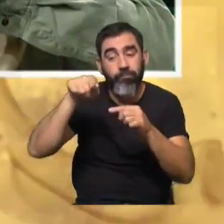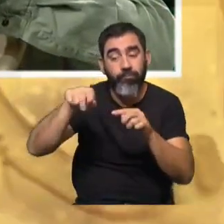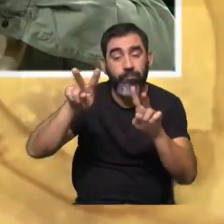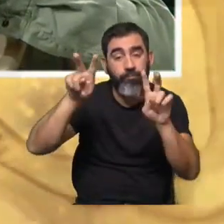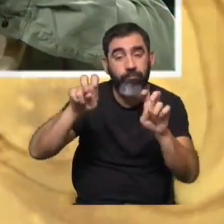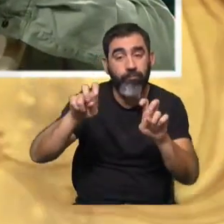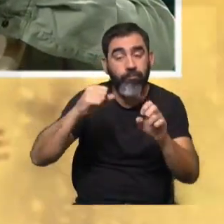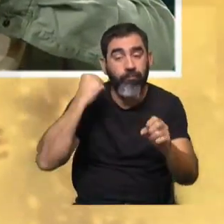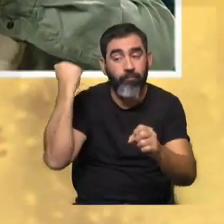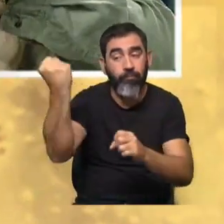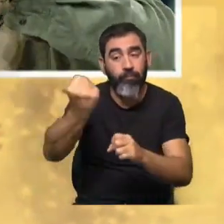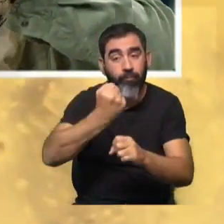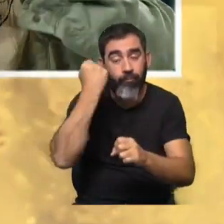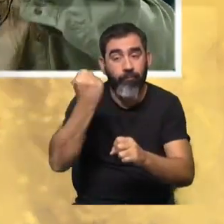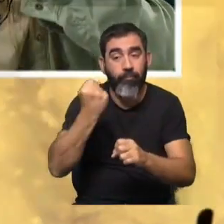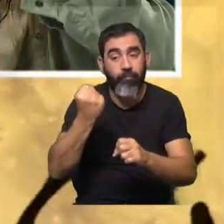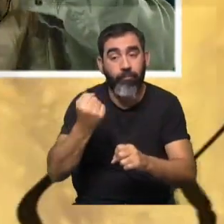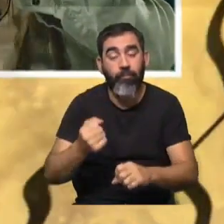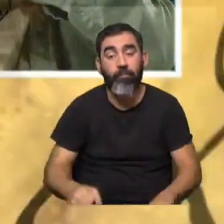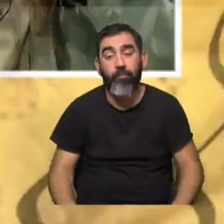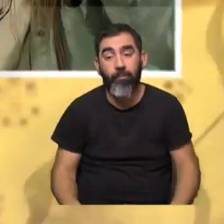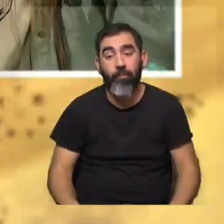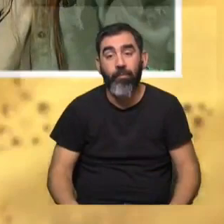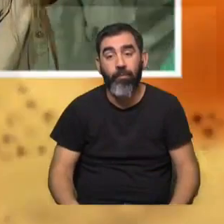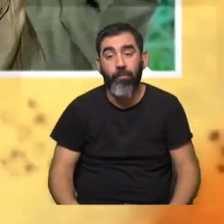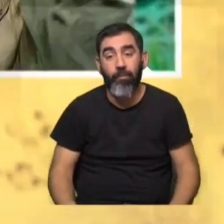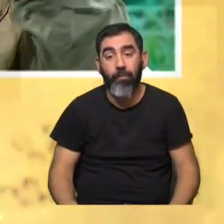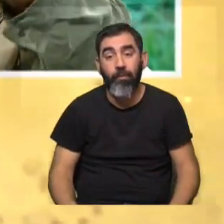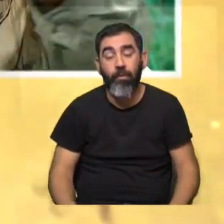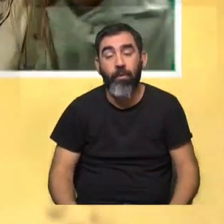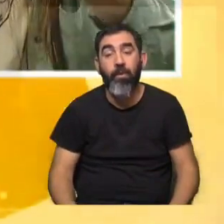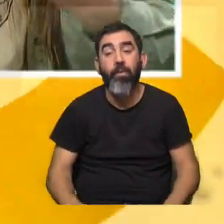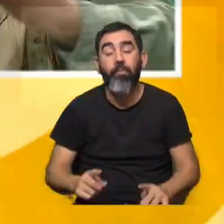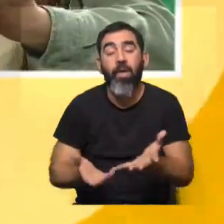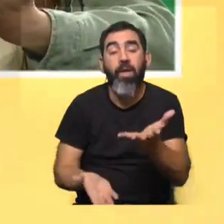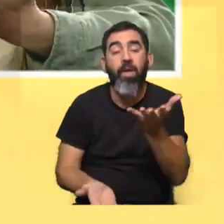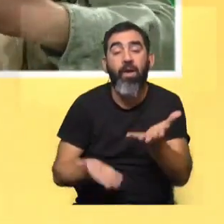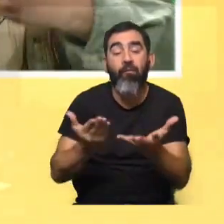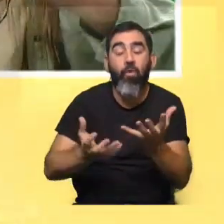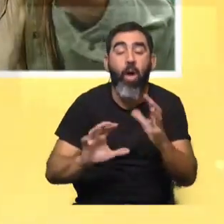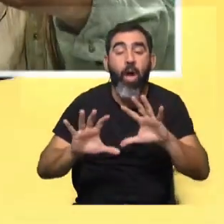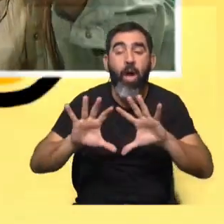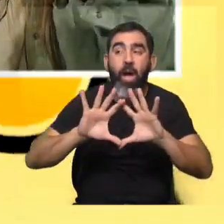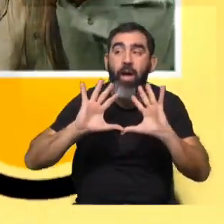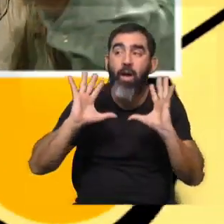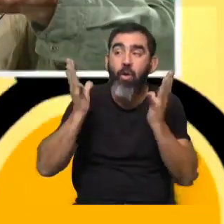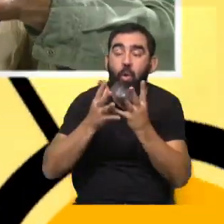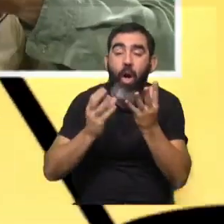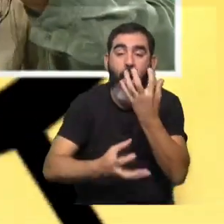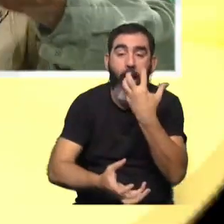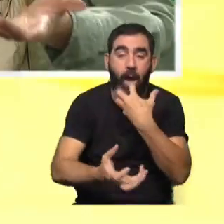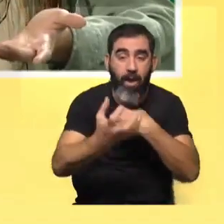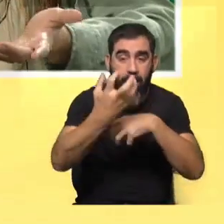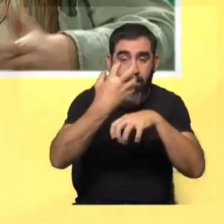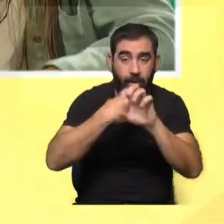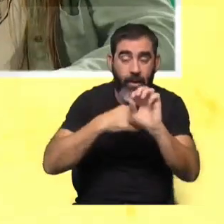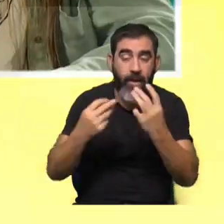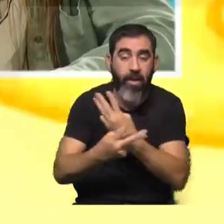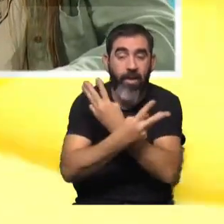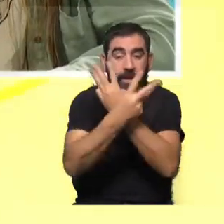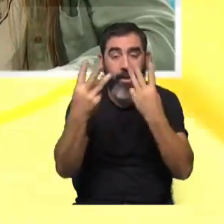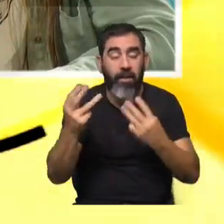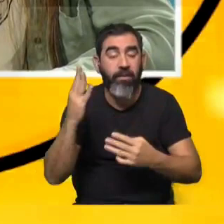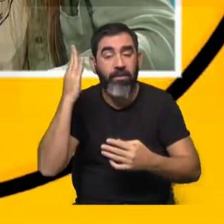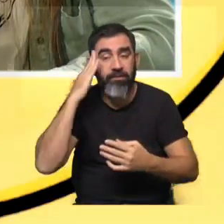punto focal, pero Claro. después es evaluar la especie como un todo, de lo que genera, lo que no genera y lo que se sabe, y